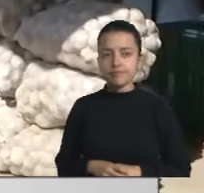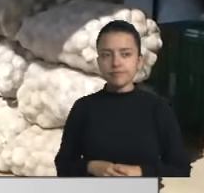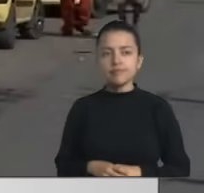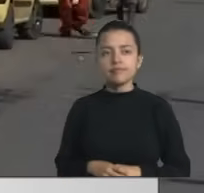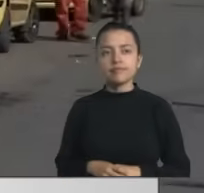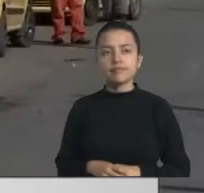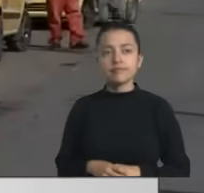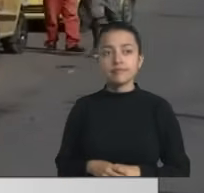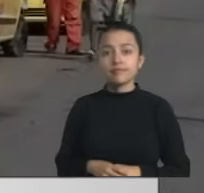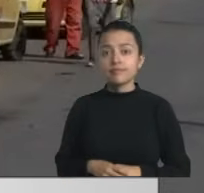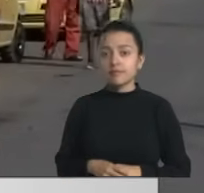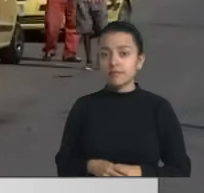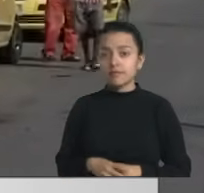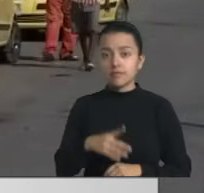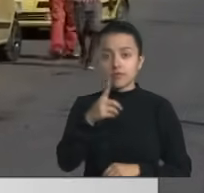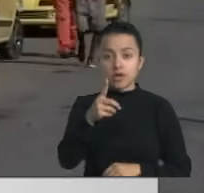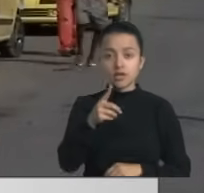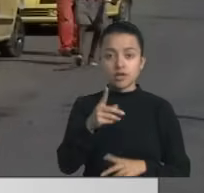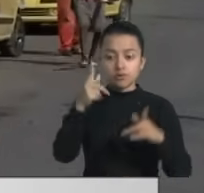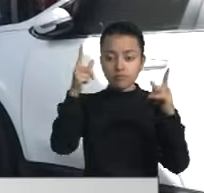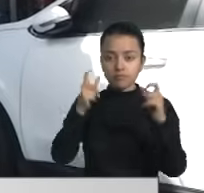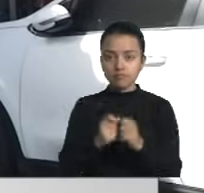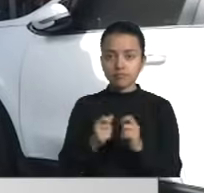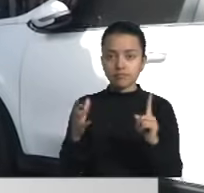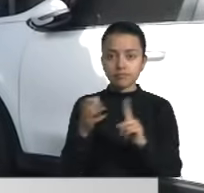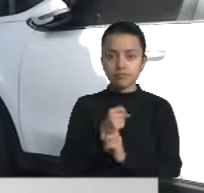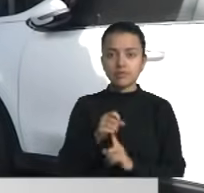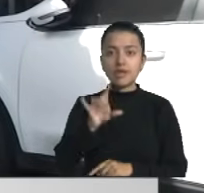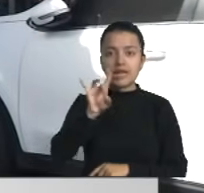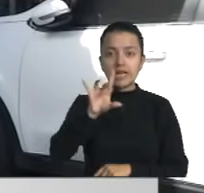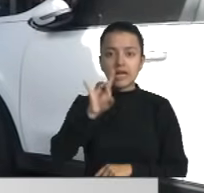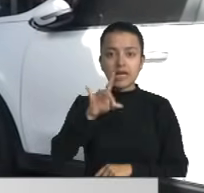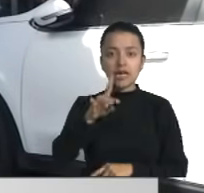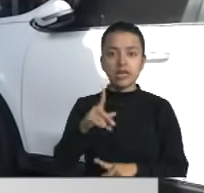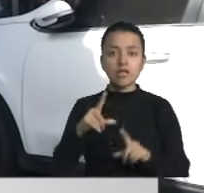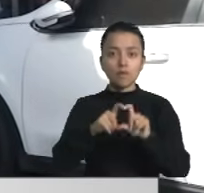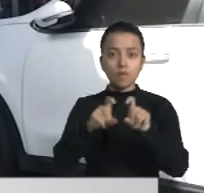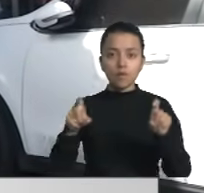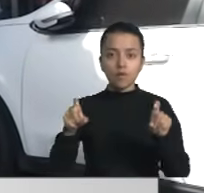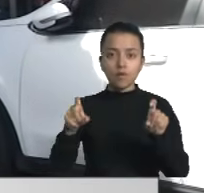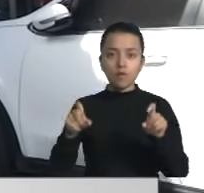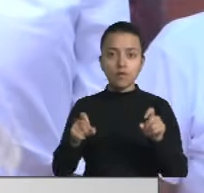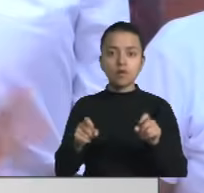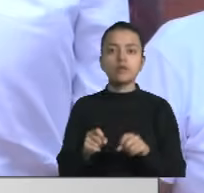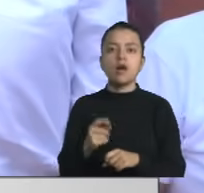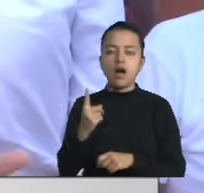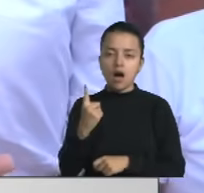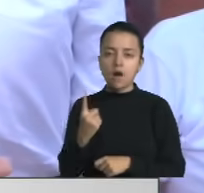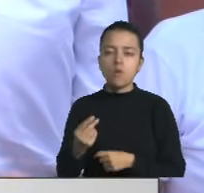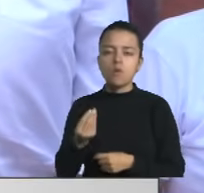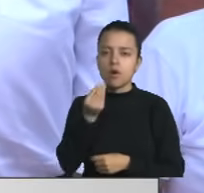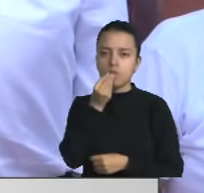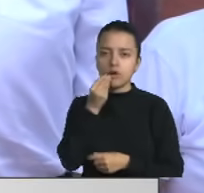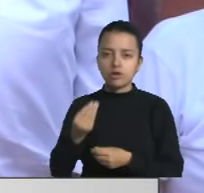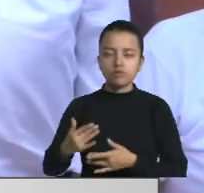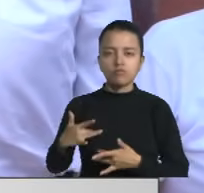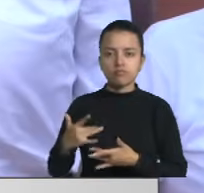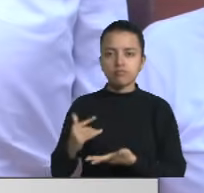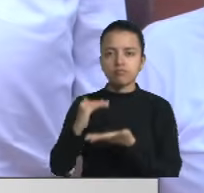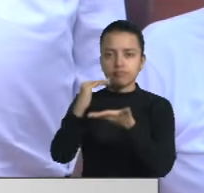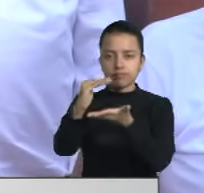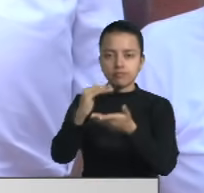otro bono, así hasta completar 15 bonos que equivalen a un almuerzo. Quien traiga los desechos acá en unas